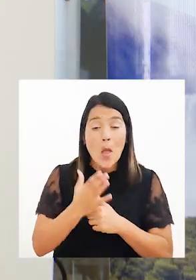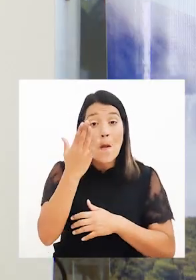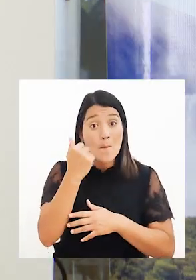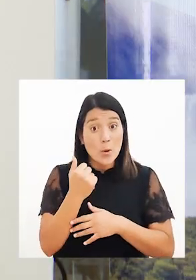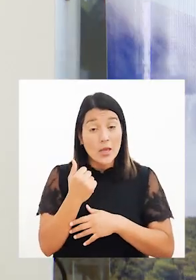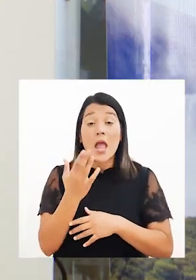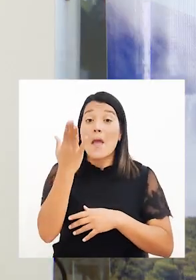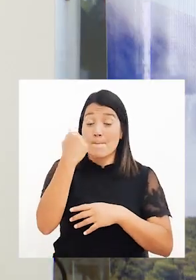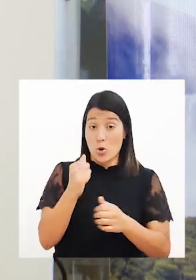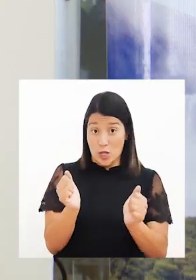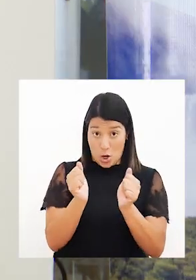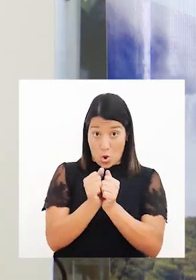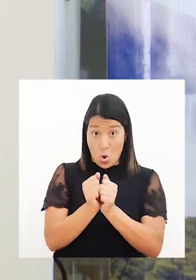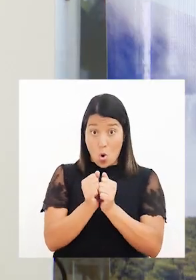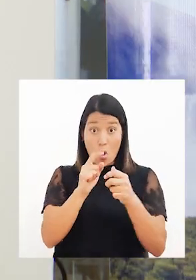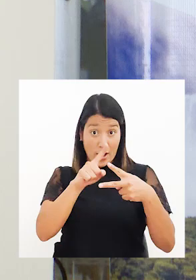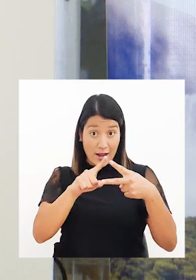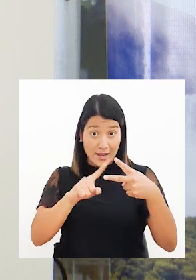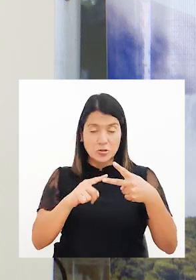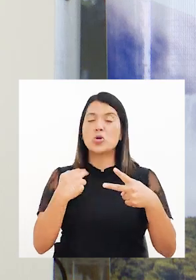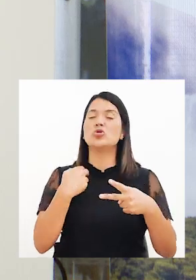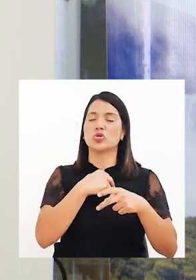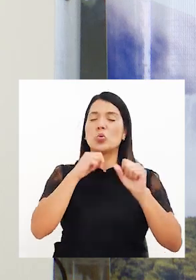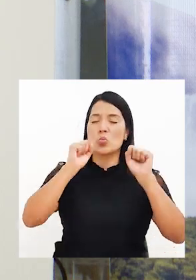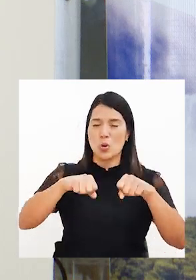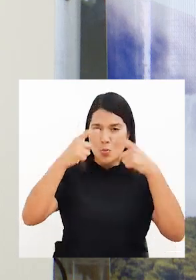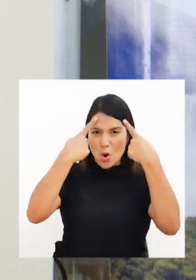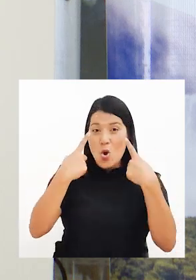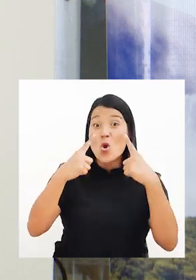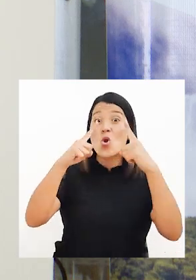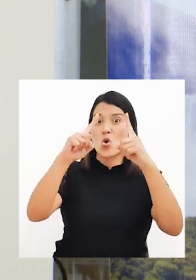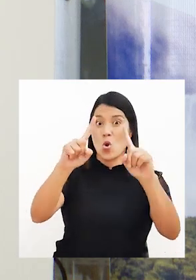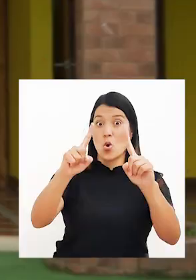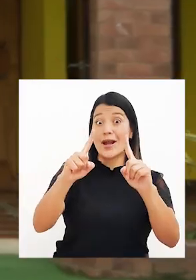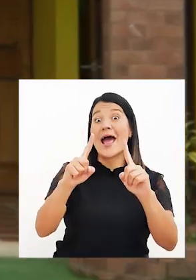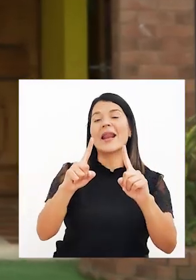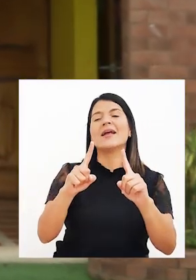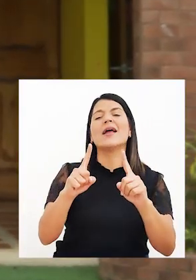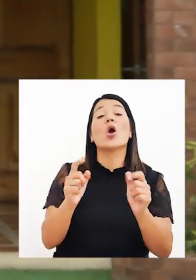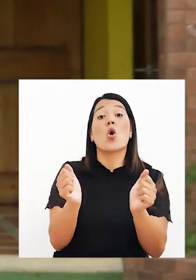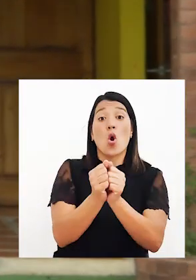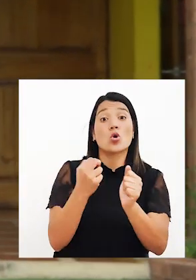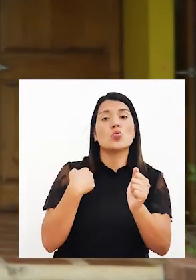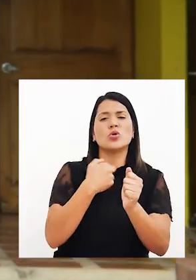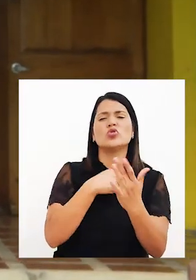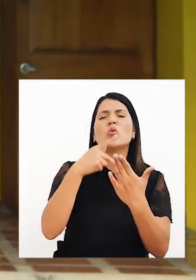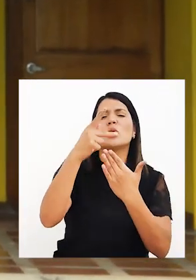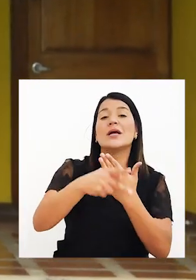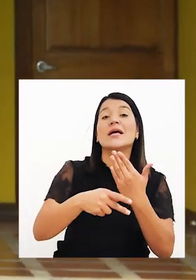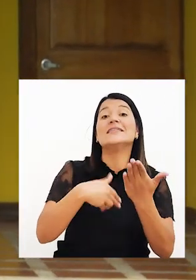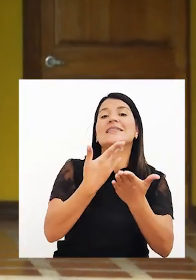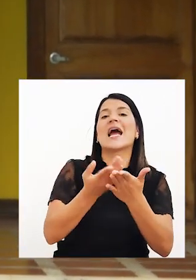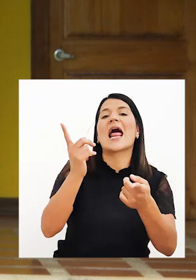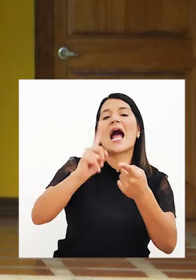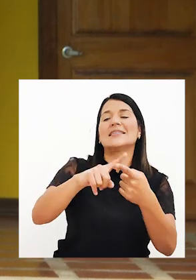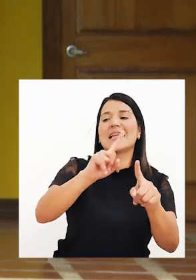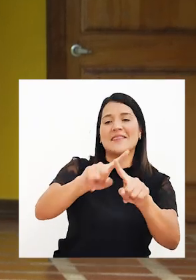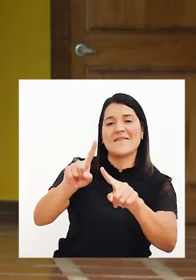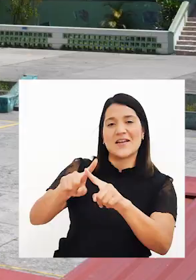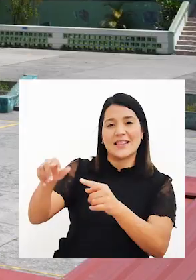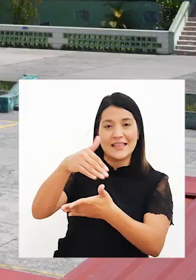de la mano con ellos pudimos llegar desde el programa a distintos centros